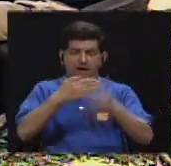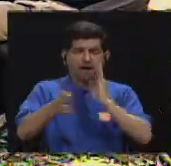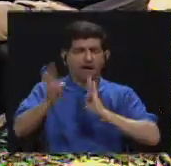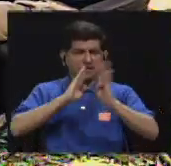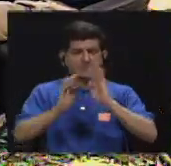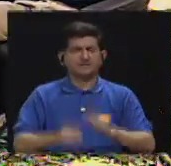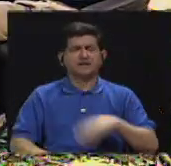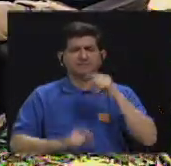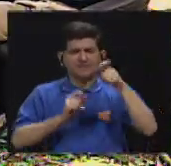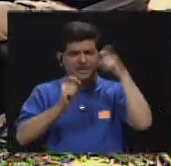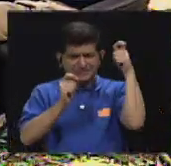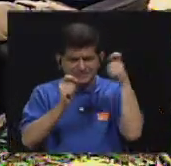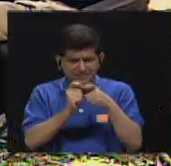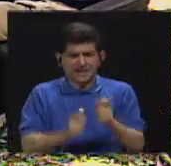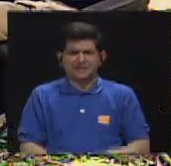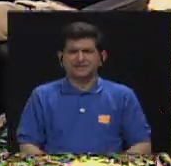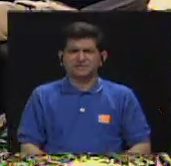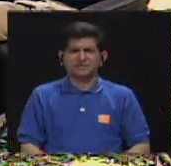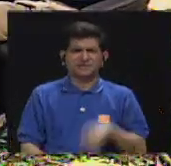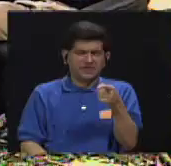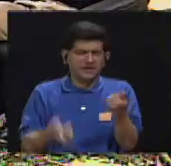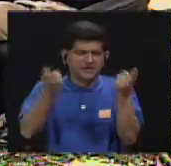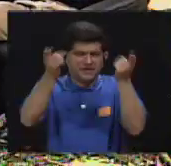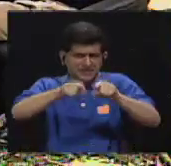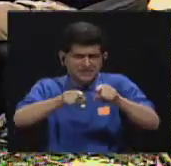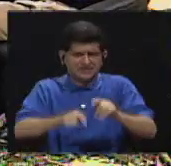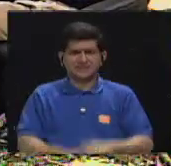conversábamos esencialmente qué era